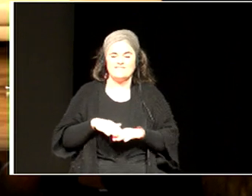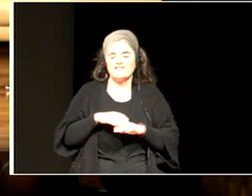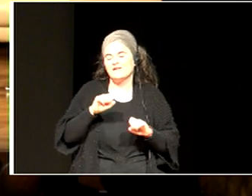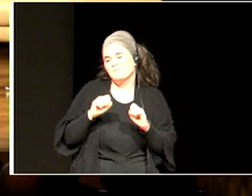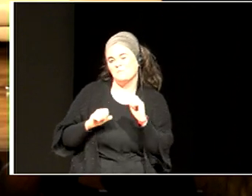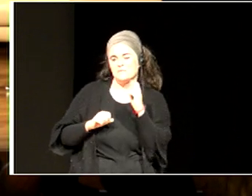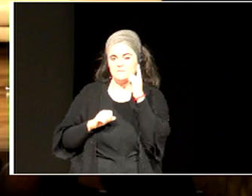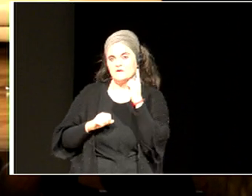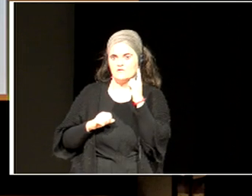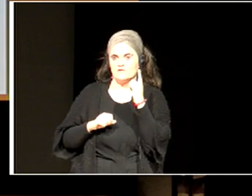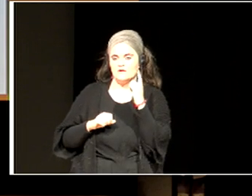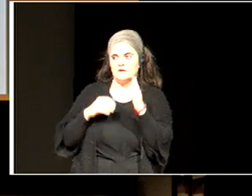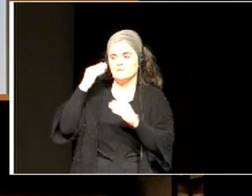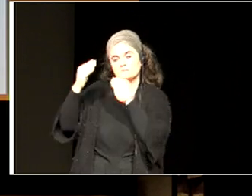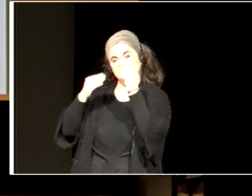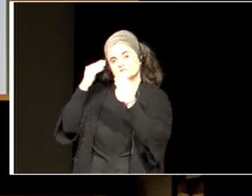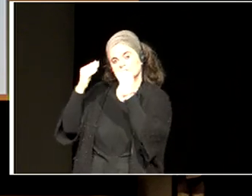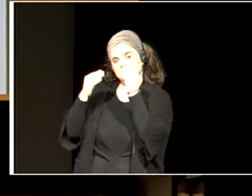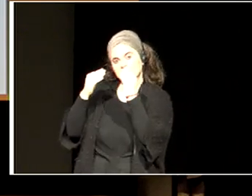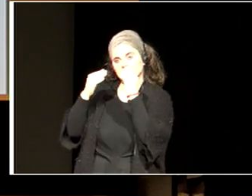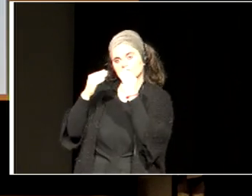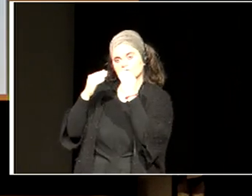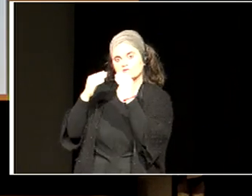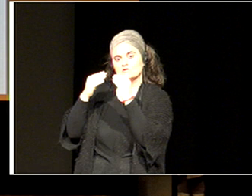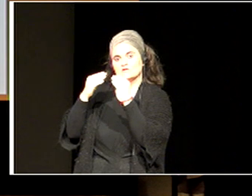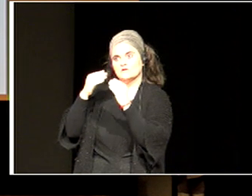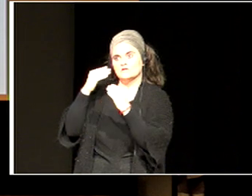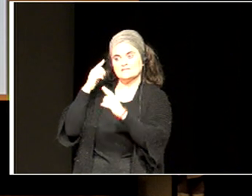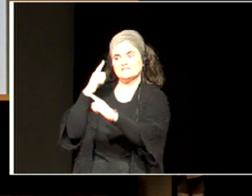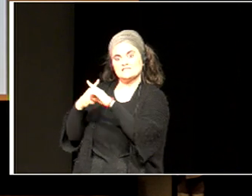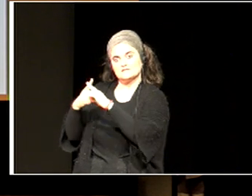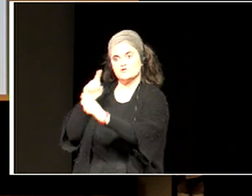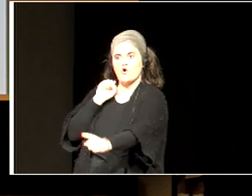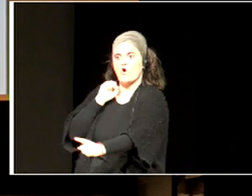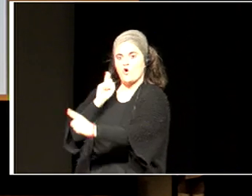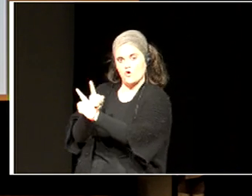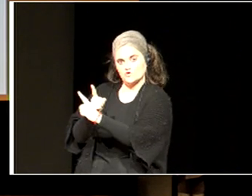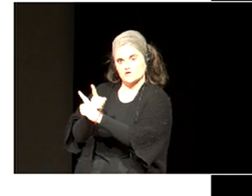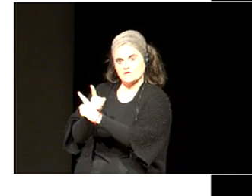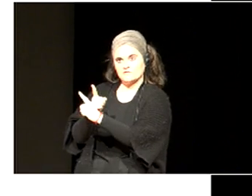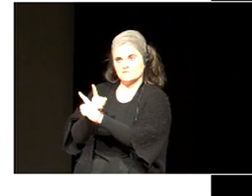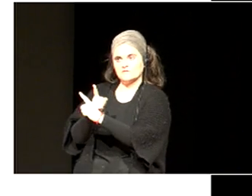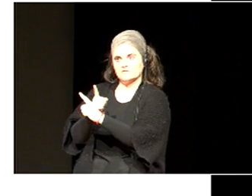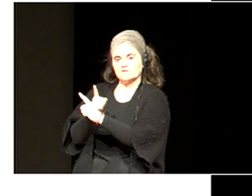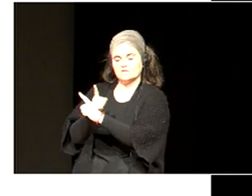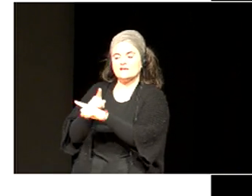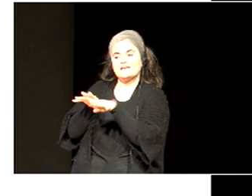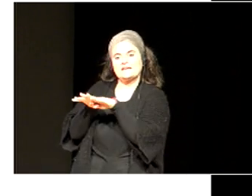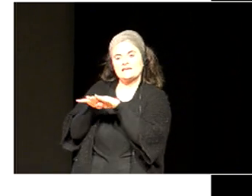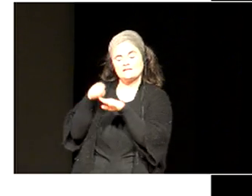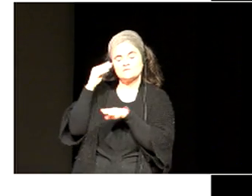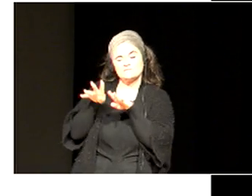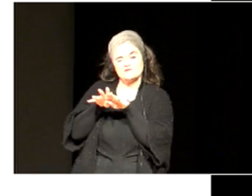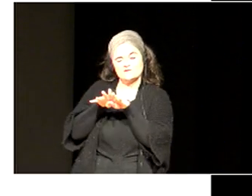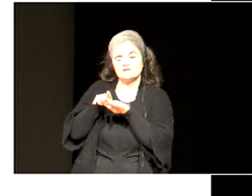ante el sexismo de toda la gente que estáis aquí no vais a escuchar muchas cosas nuevas pero sí